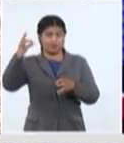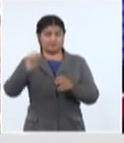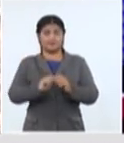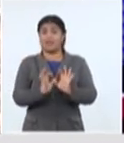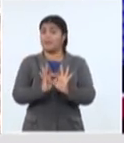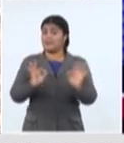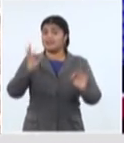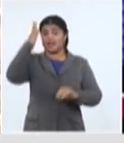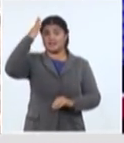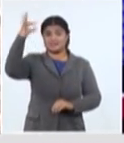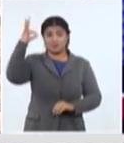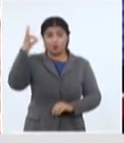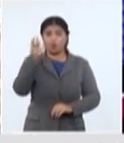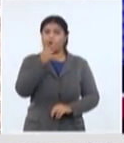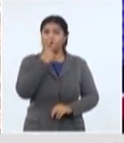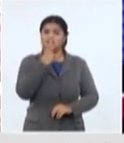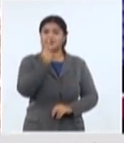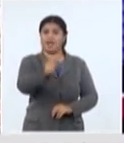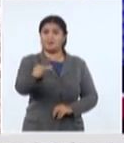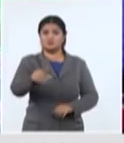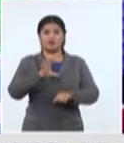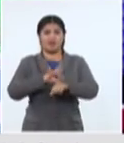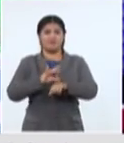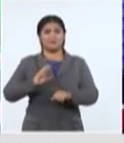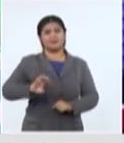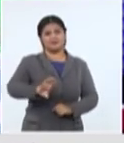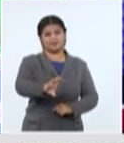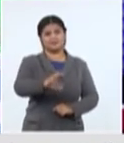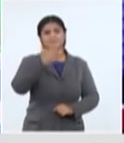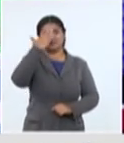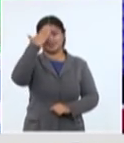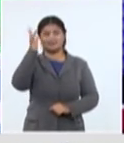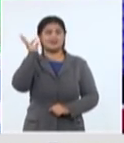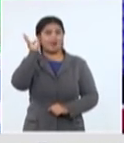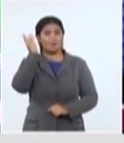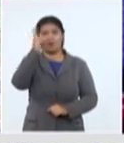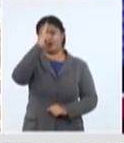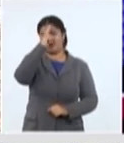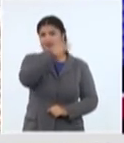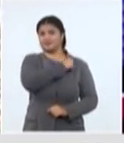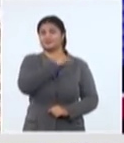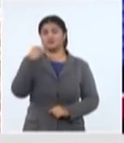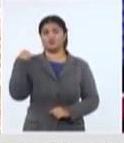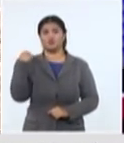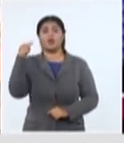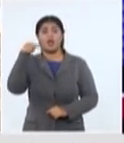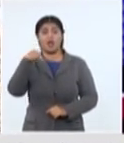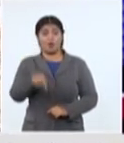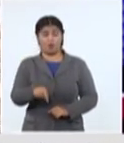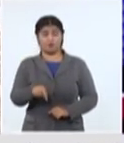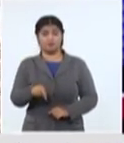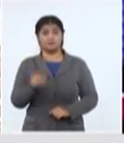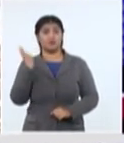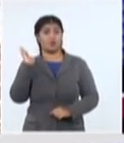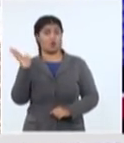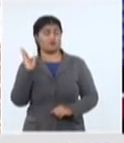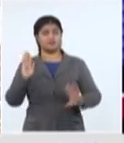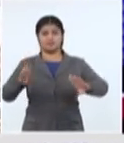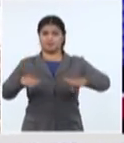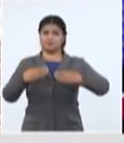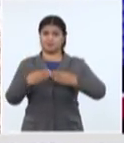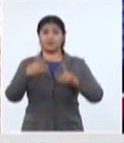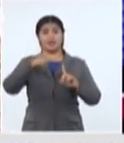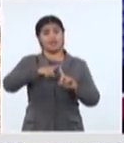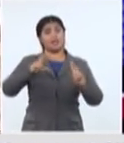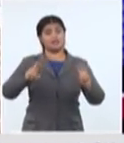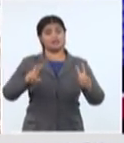Nacional de Oncología y Radiología. Las gracias, doctora, por su presencia en nuestra emisión, por atraernos estos temas tan interesantes,